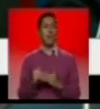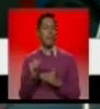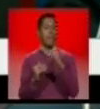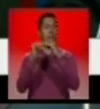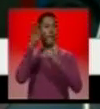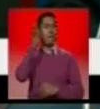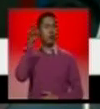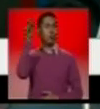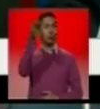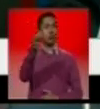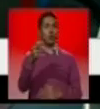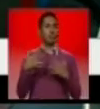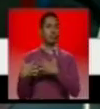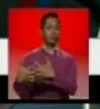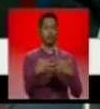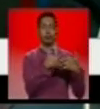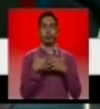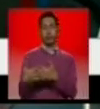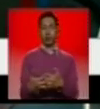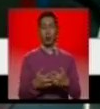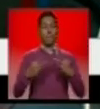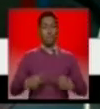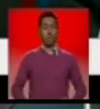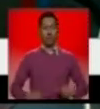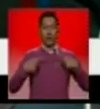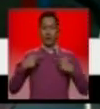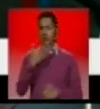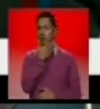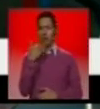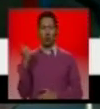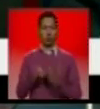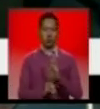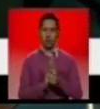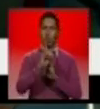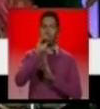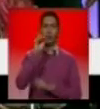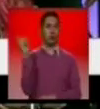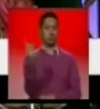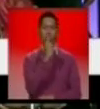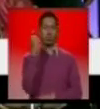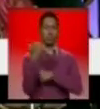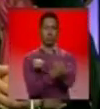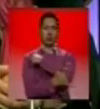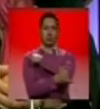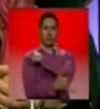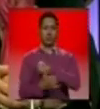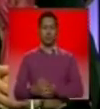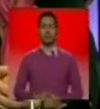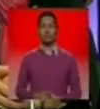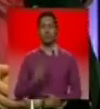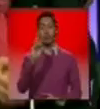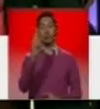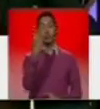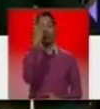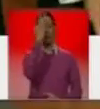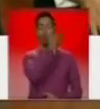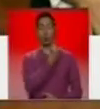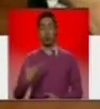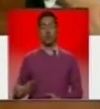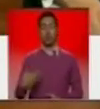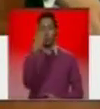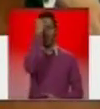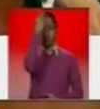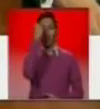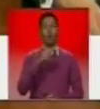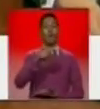común a fin de mejorar el nivel de bienestar y desarrollo de nuestros pueblos. El vicepresidente Jorge Glass destacó la firma del acuerdo como un